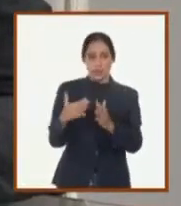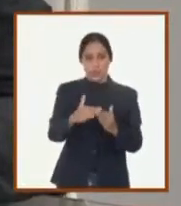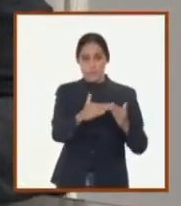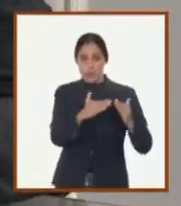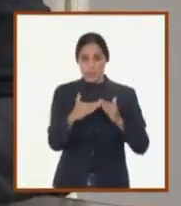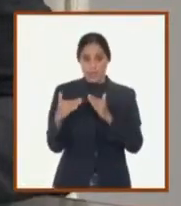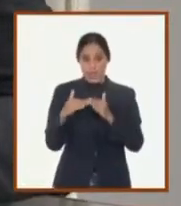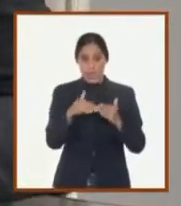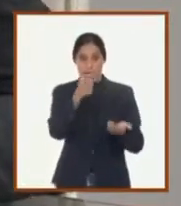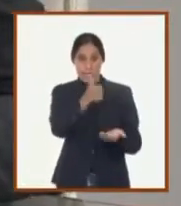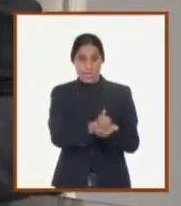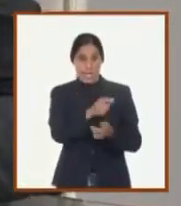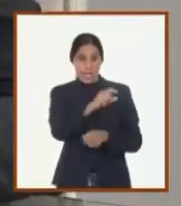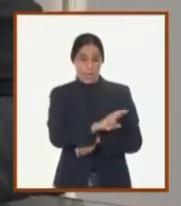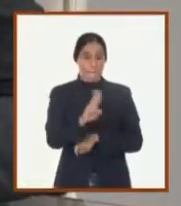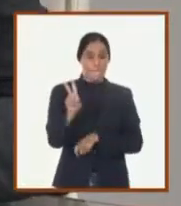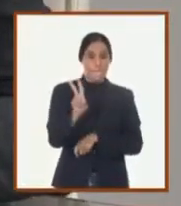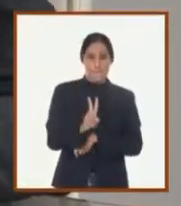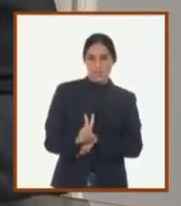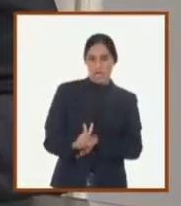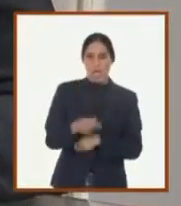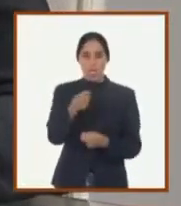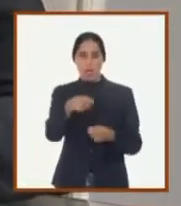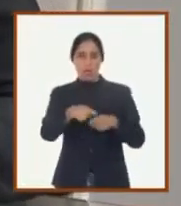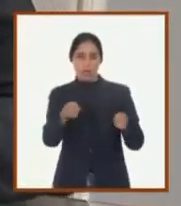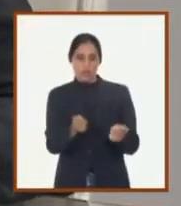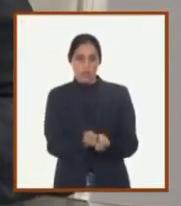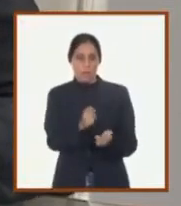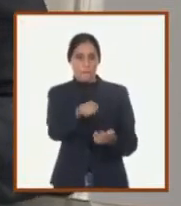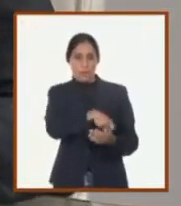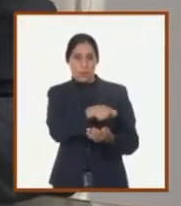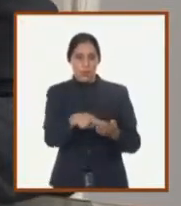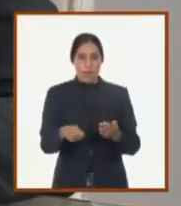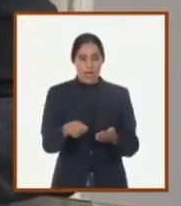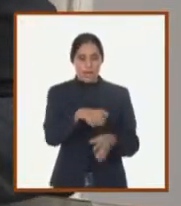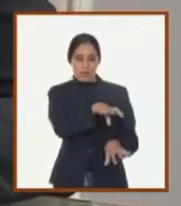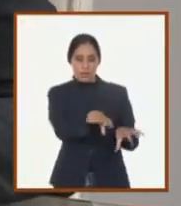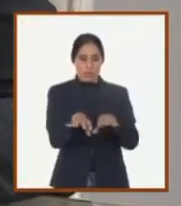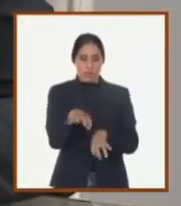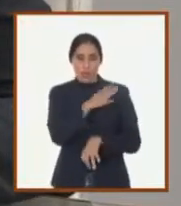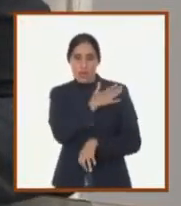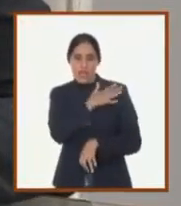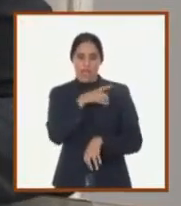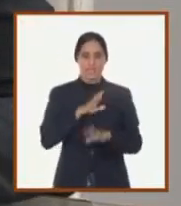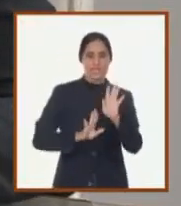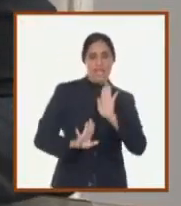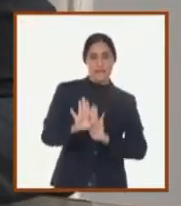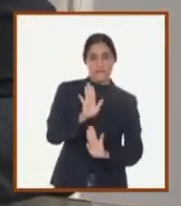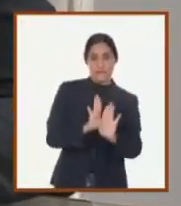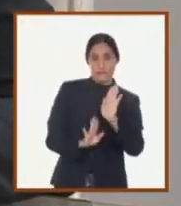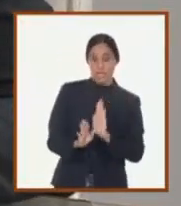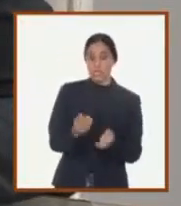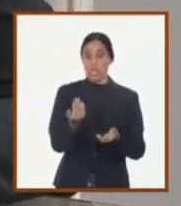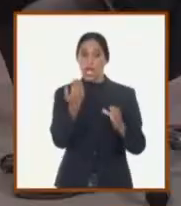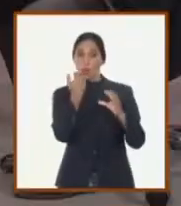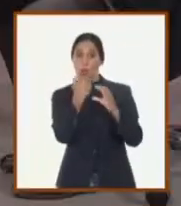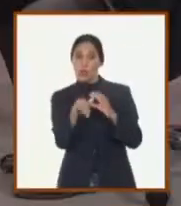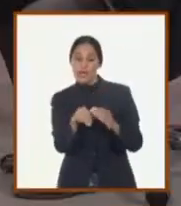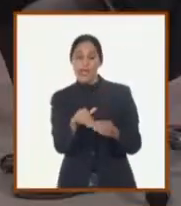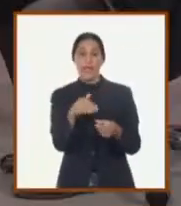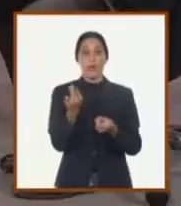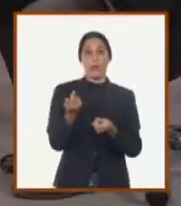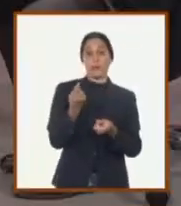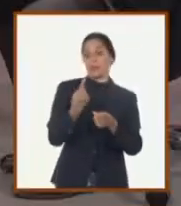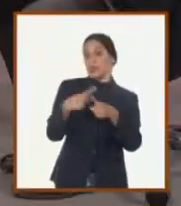allí en El Vedado con su consejo popular con su zona de defensa forma parte del corredor cultural de línea claro por eso y